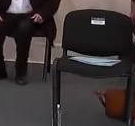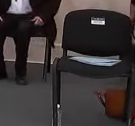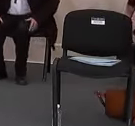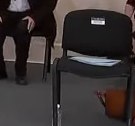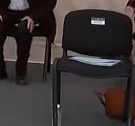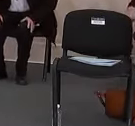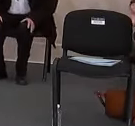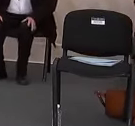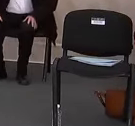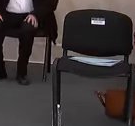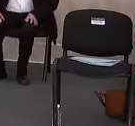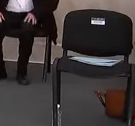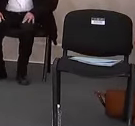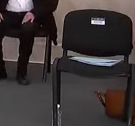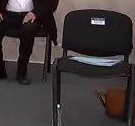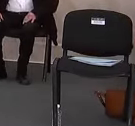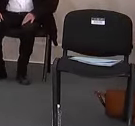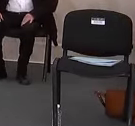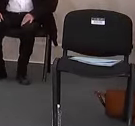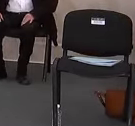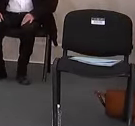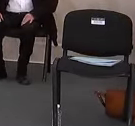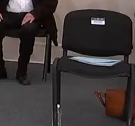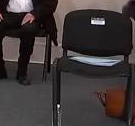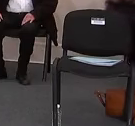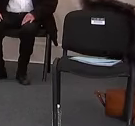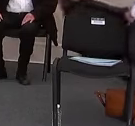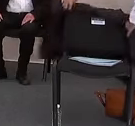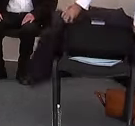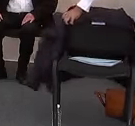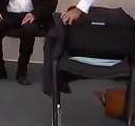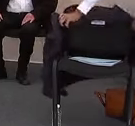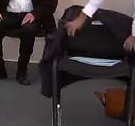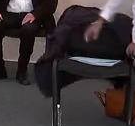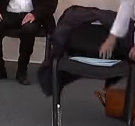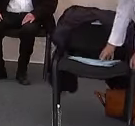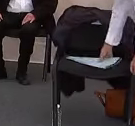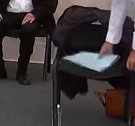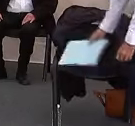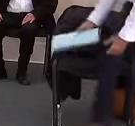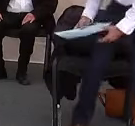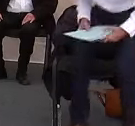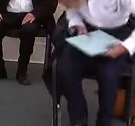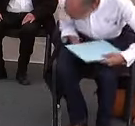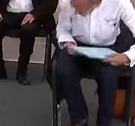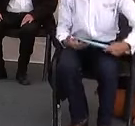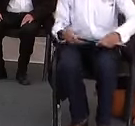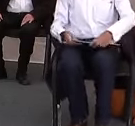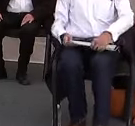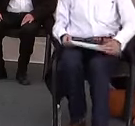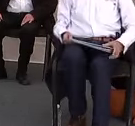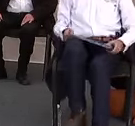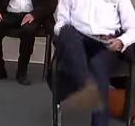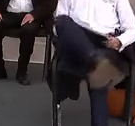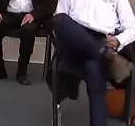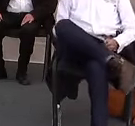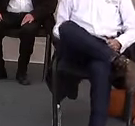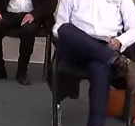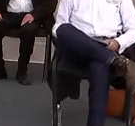A continuación, escuchemos el mensaje de bienvenida a cargo del gobernador constitucional del estado de